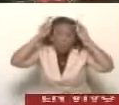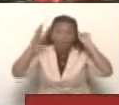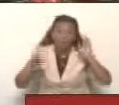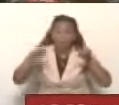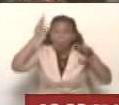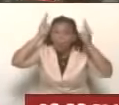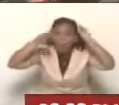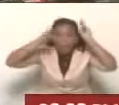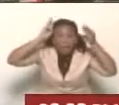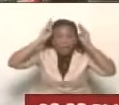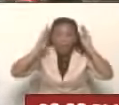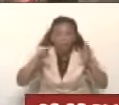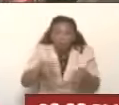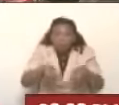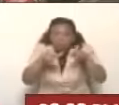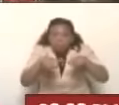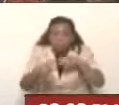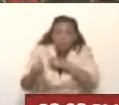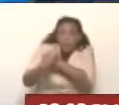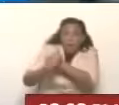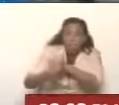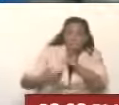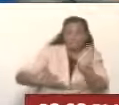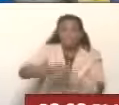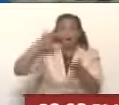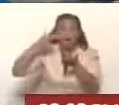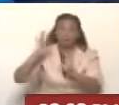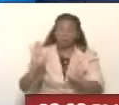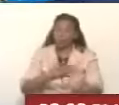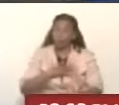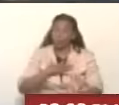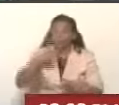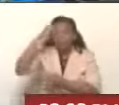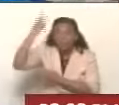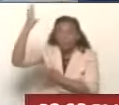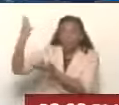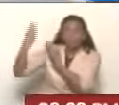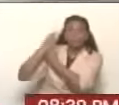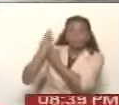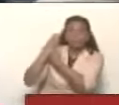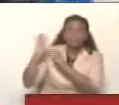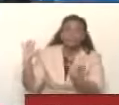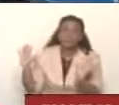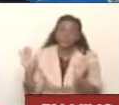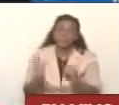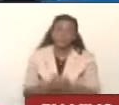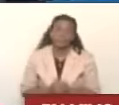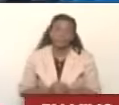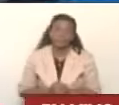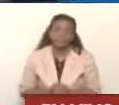Pero Dios me protege. Y Dios con nosotros, ¿quién en contra? ¿Ah?